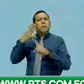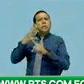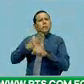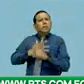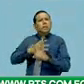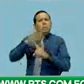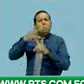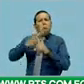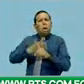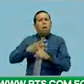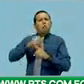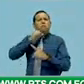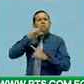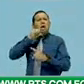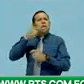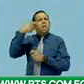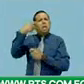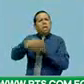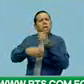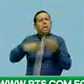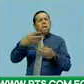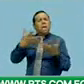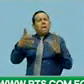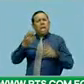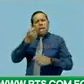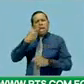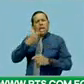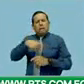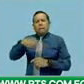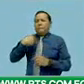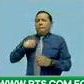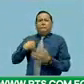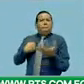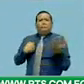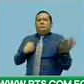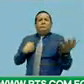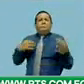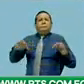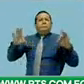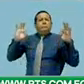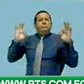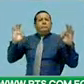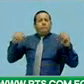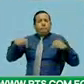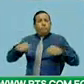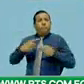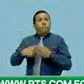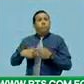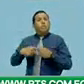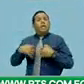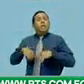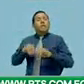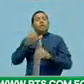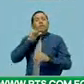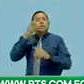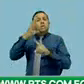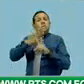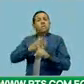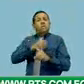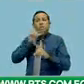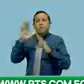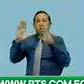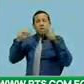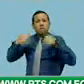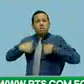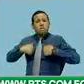medicamentos, no es justo. No tenemos medicamentos, nuestro tratamiento es la inmunoglobulina. En Quito llevamos 5 meses sin el tratamiento. Tenemos los pacientes